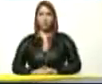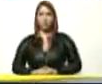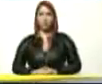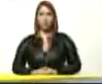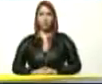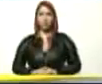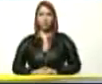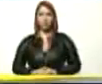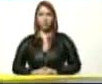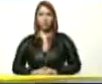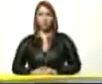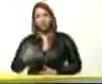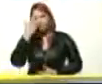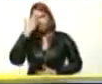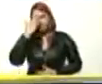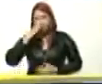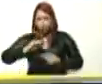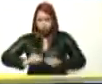redefinir,